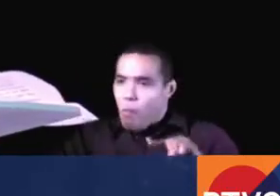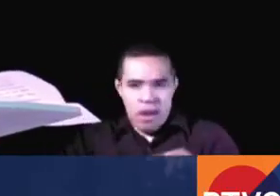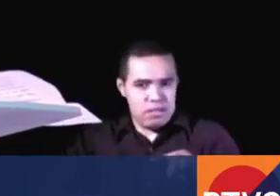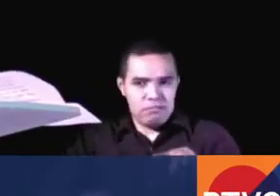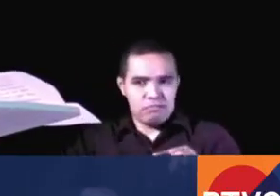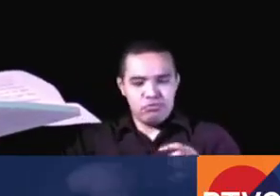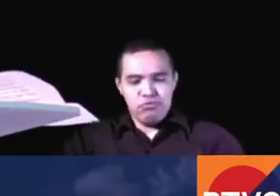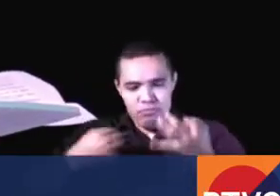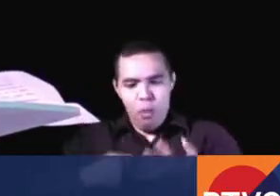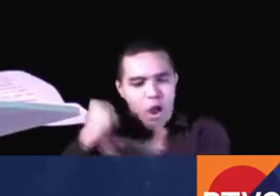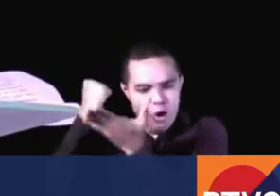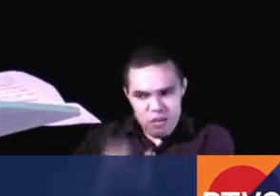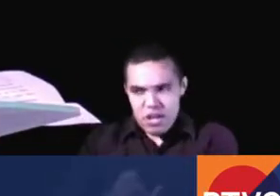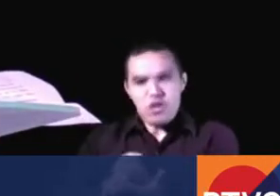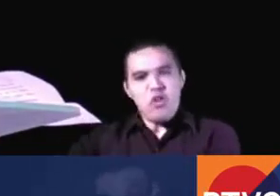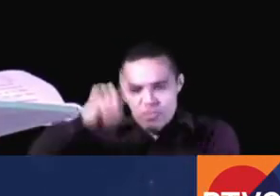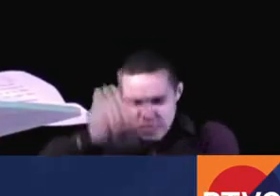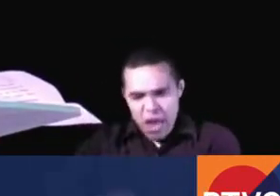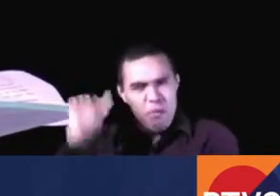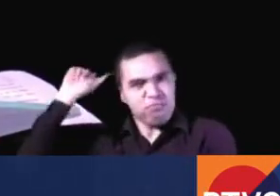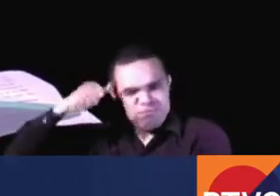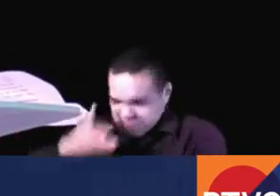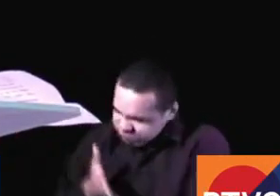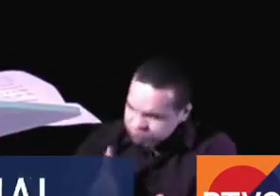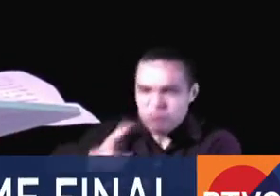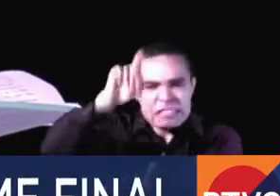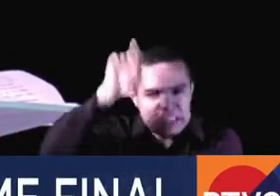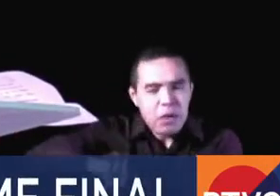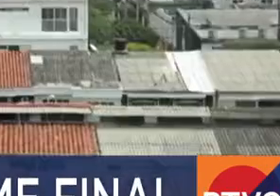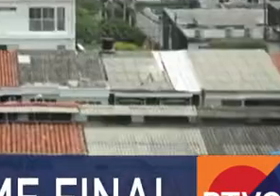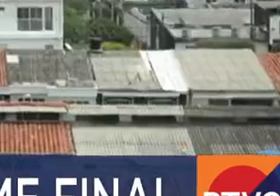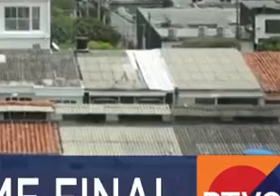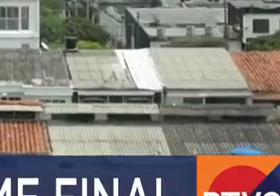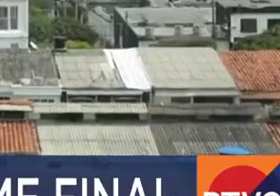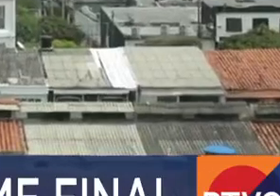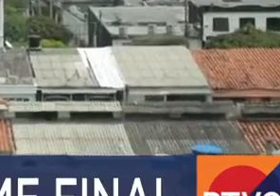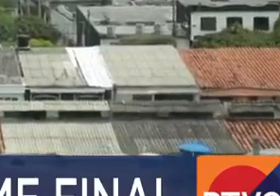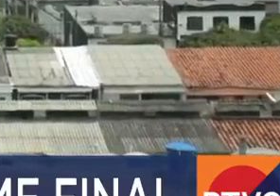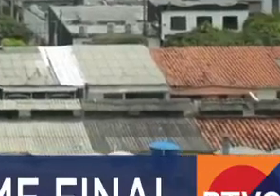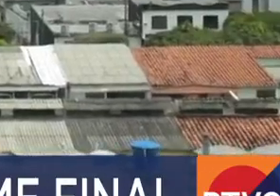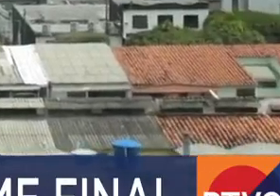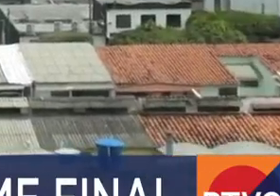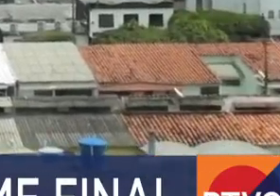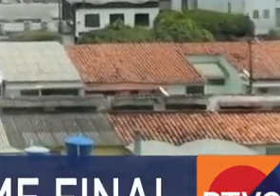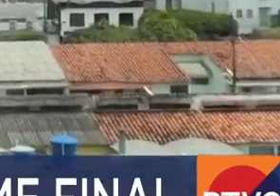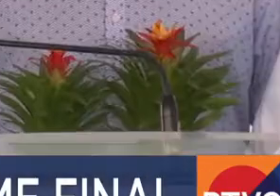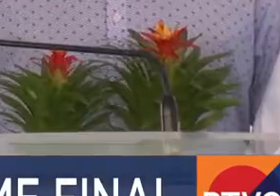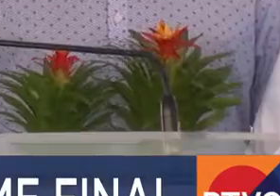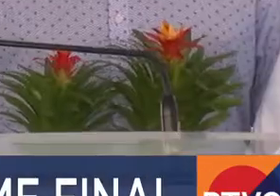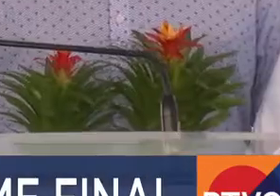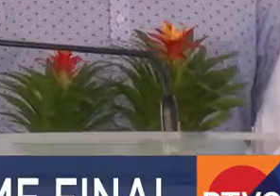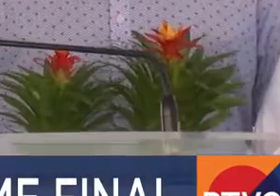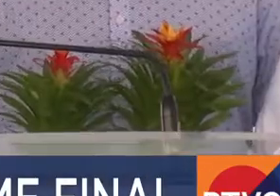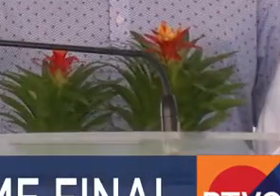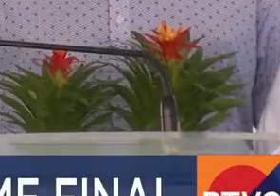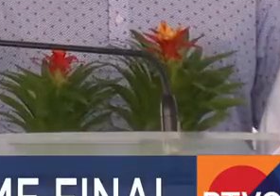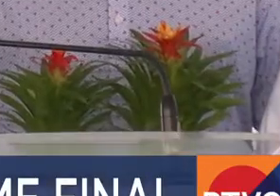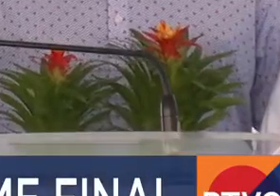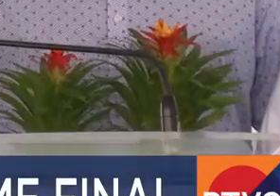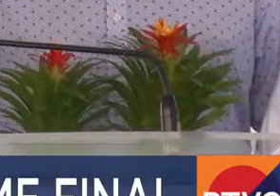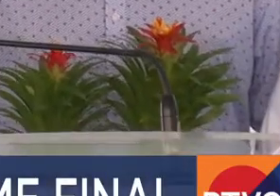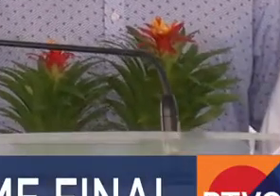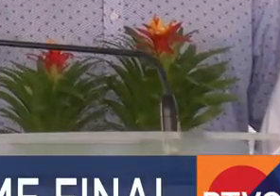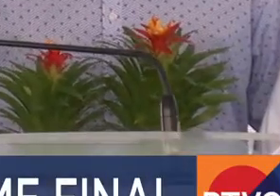obligados como sociedad a recordar los horrores de una guerra que desangró a Colombia en los últimos 50 años. En las convocatorias